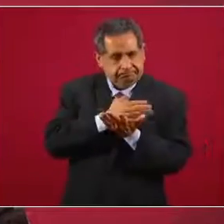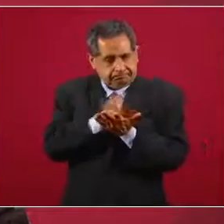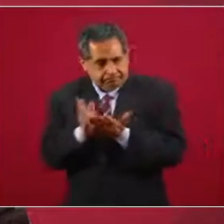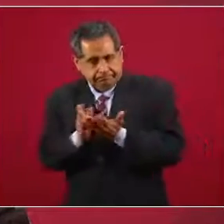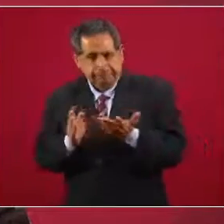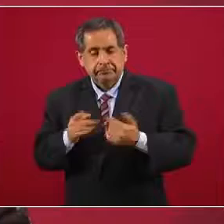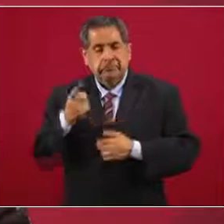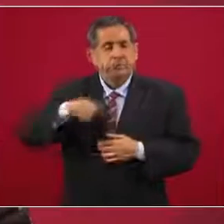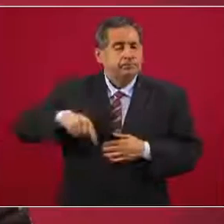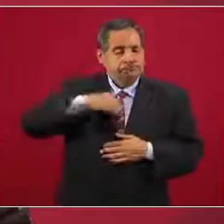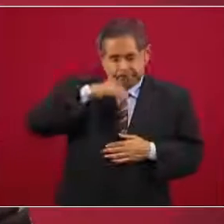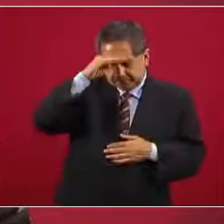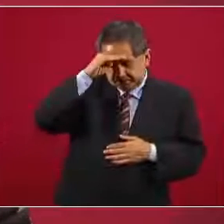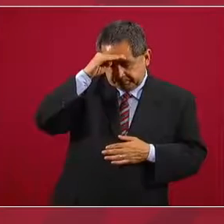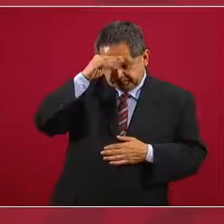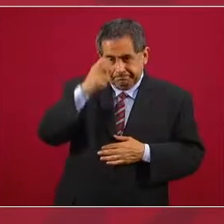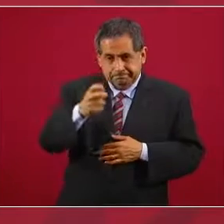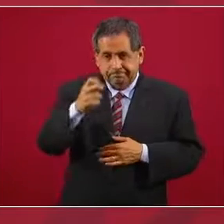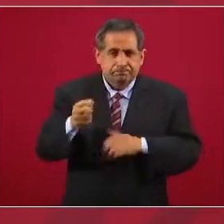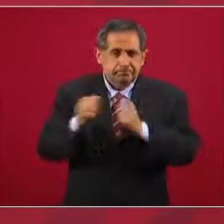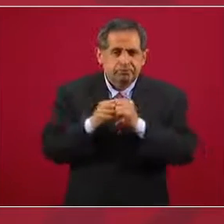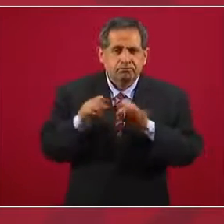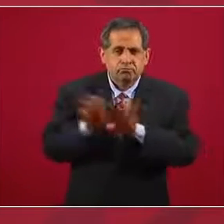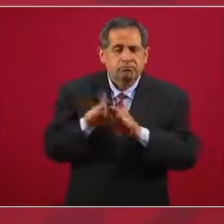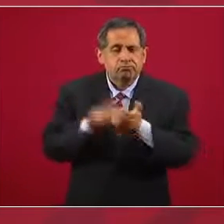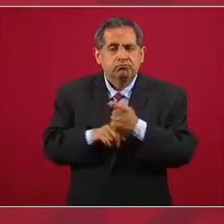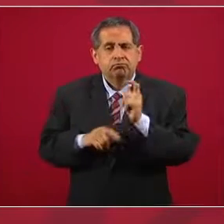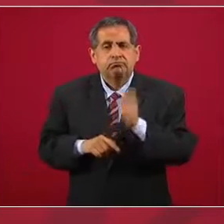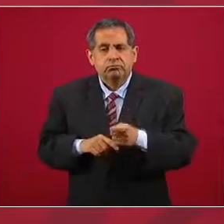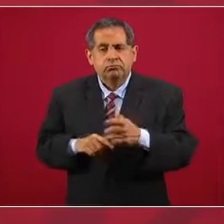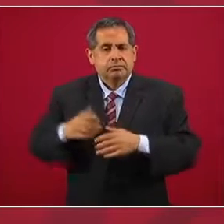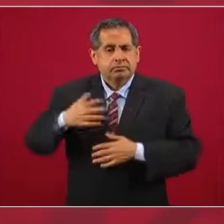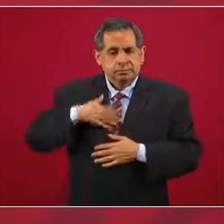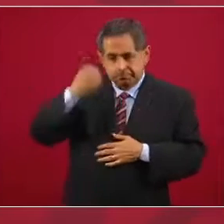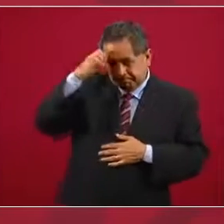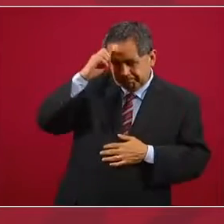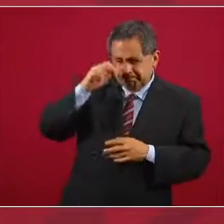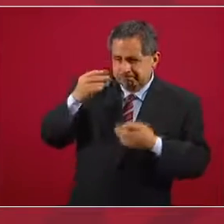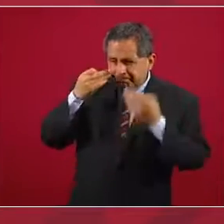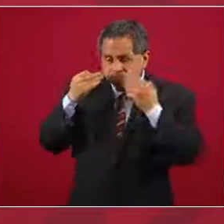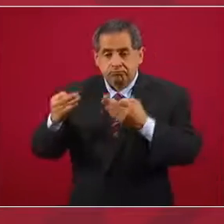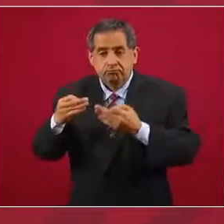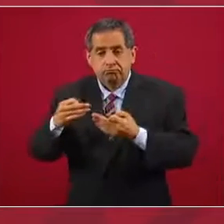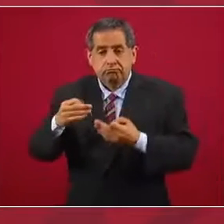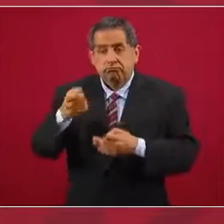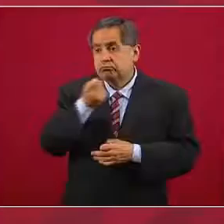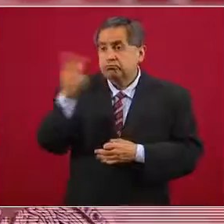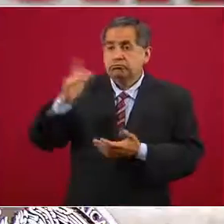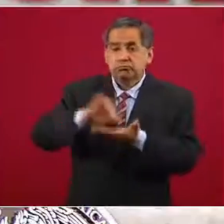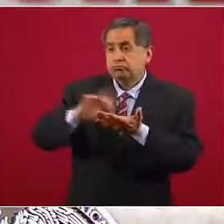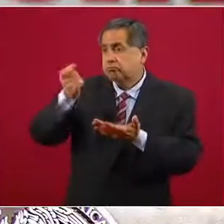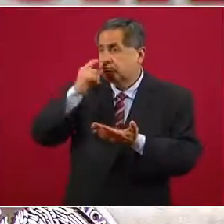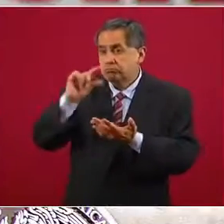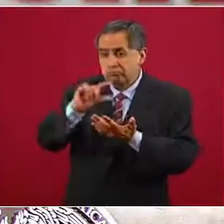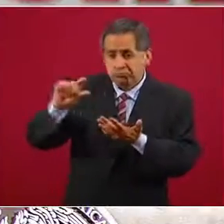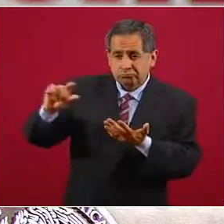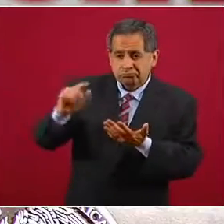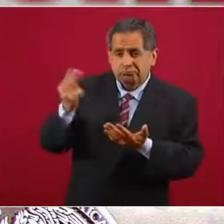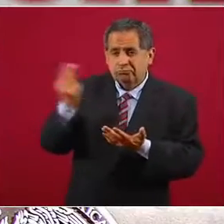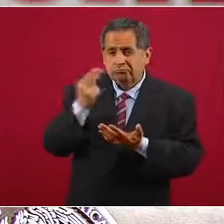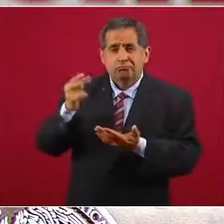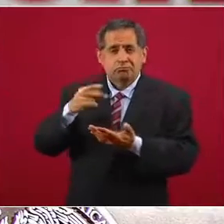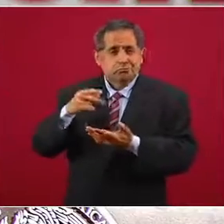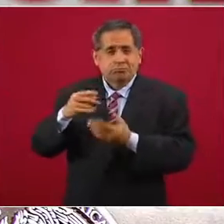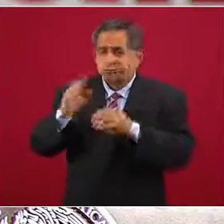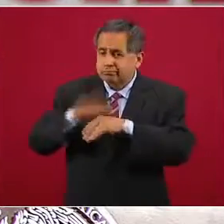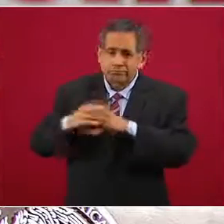antecedente, nosotros atendimos con, les digo, con mi experiencia, de que esos medicamentos necesitaban tenerse al